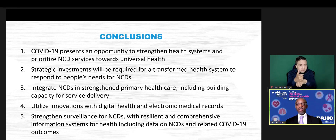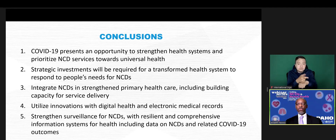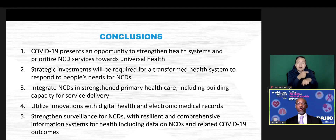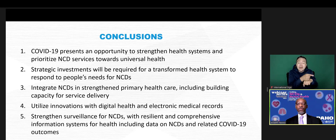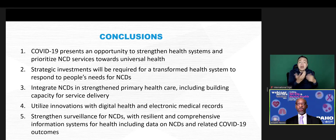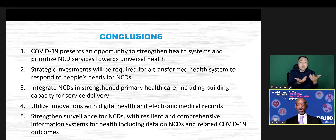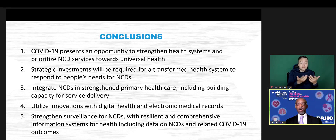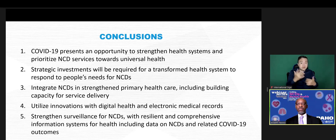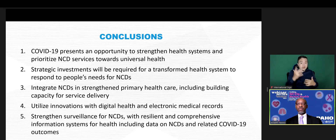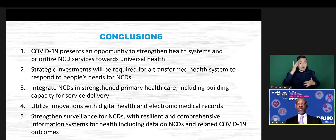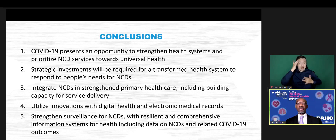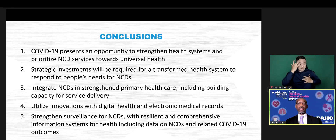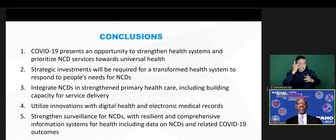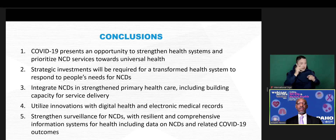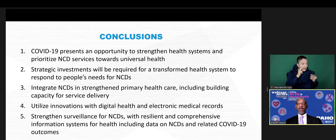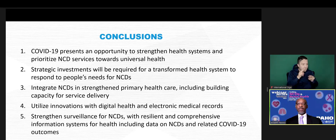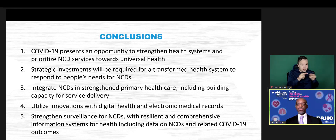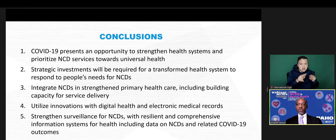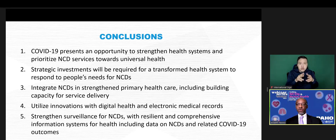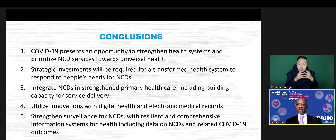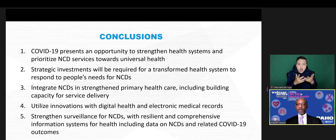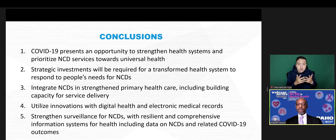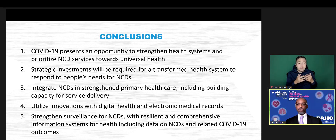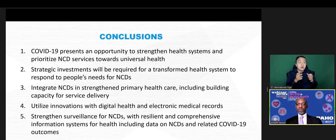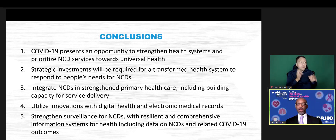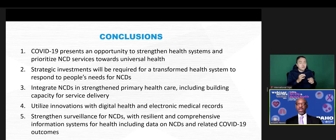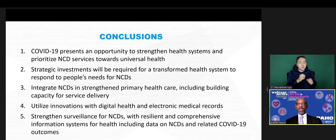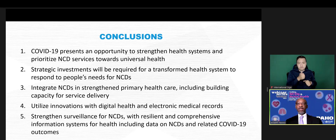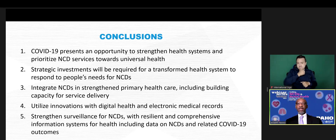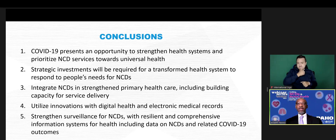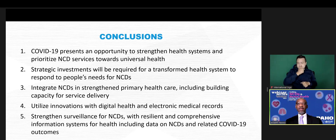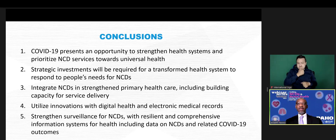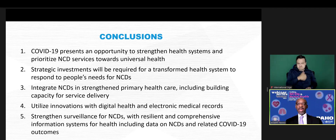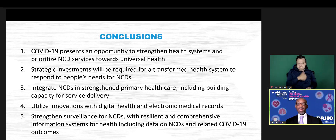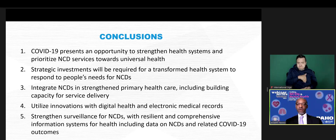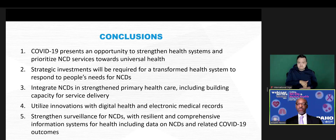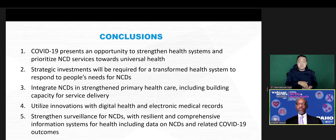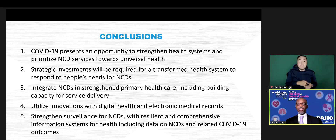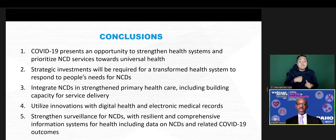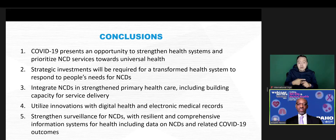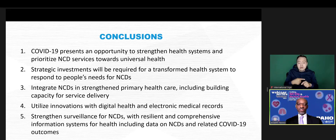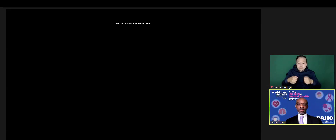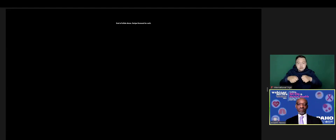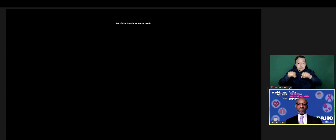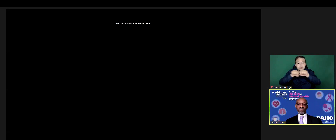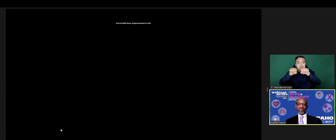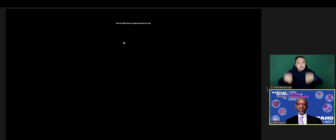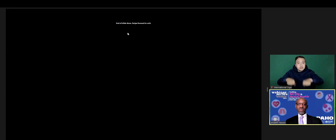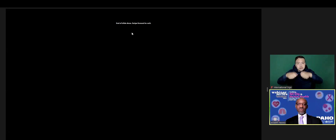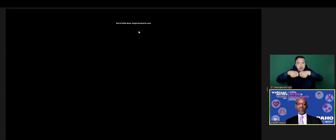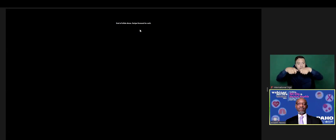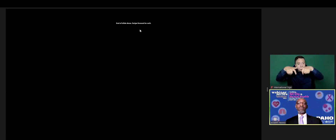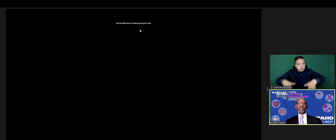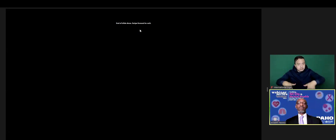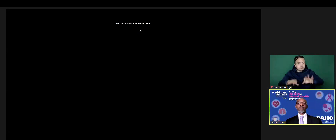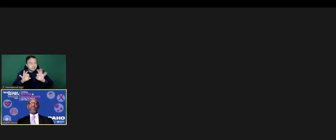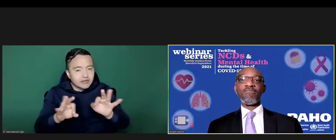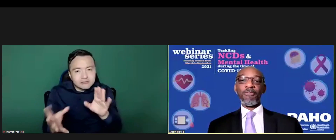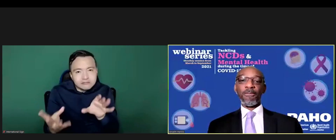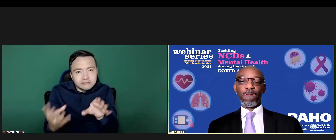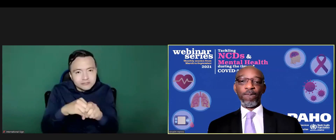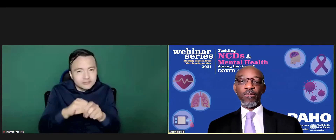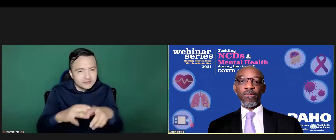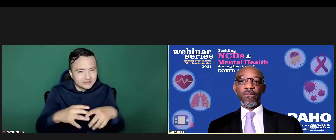con resiliencia y sistemas de información integral para los datos que incluyen la salud. Y muchas gracias por su atención.